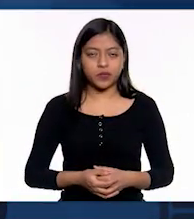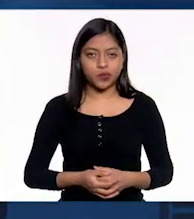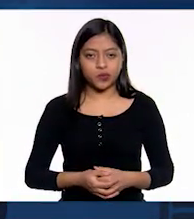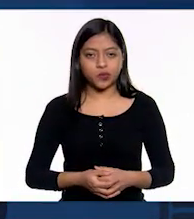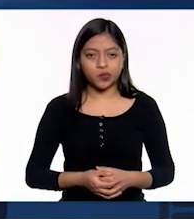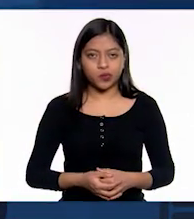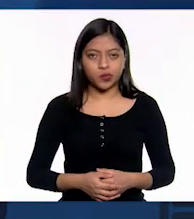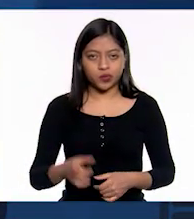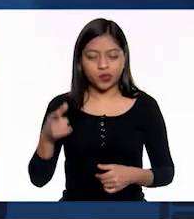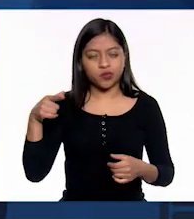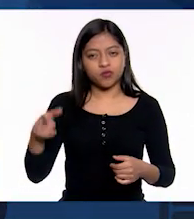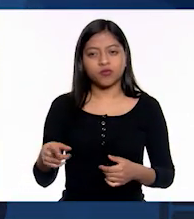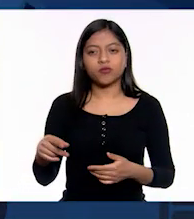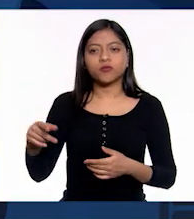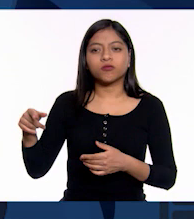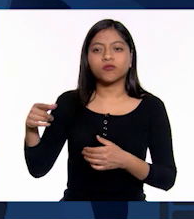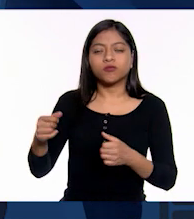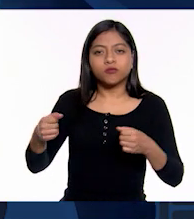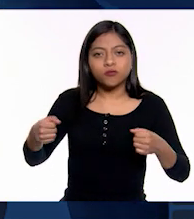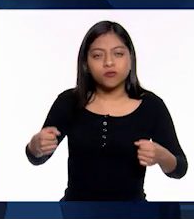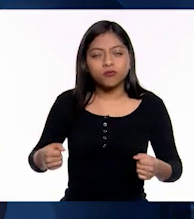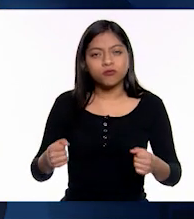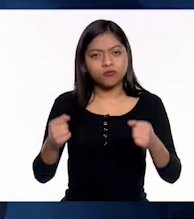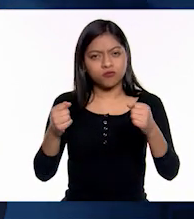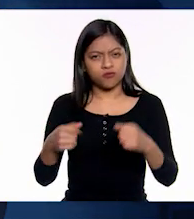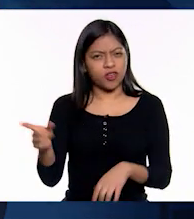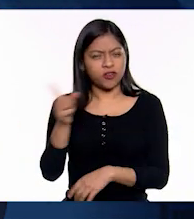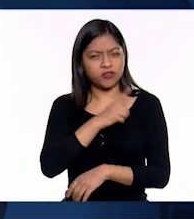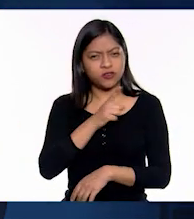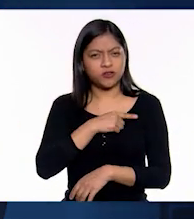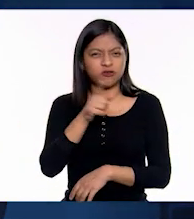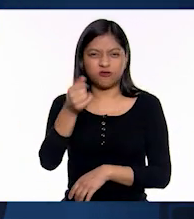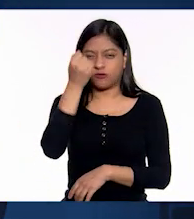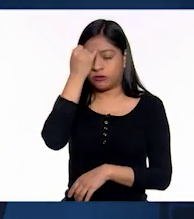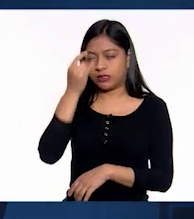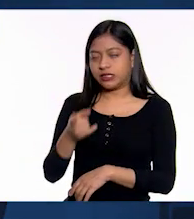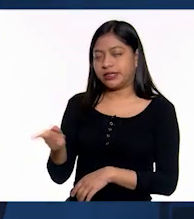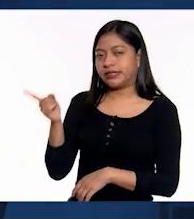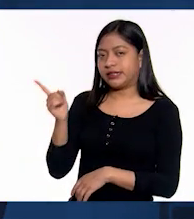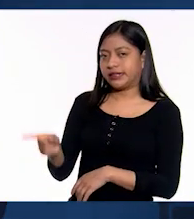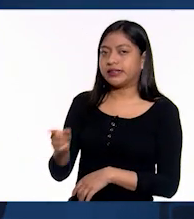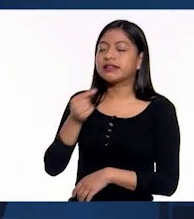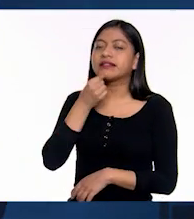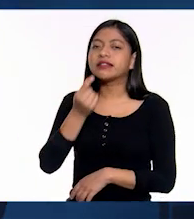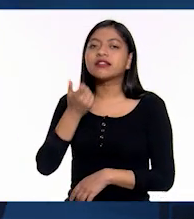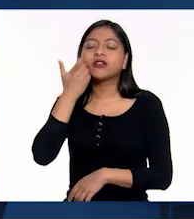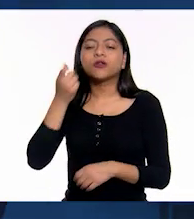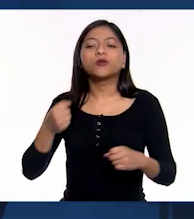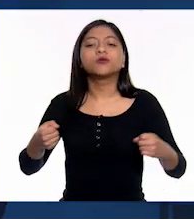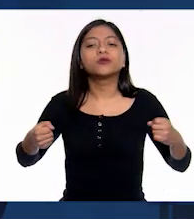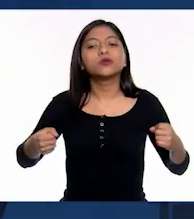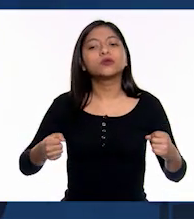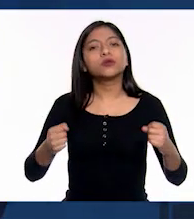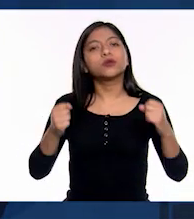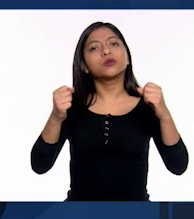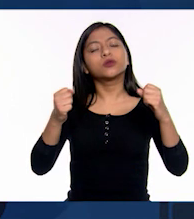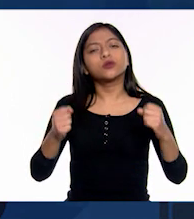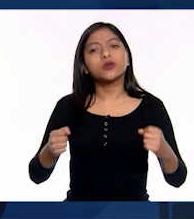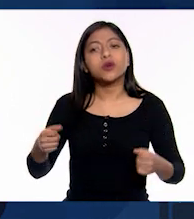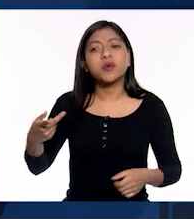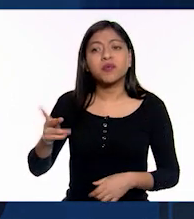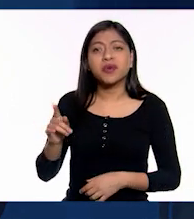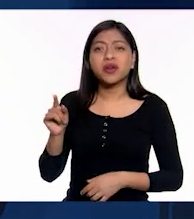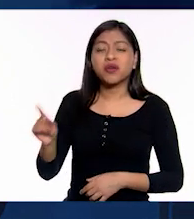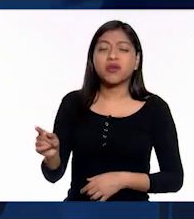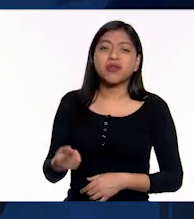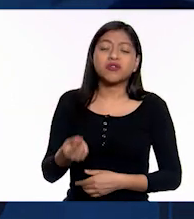un columpio que se mece solo. Imagina que Pulgarcito quiere tener un columpio, pero es tan pequeño que le cuesta